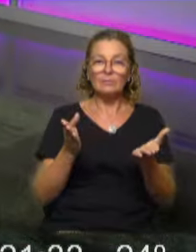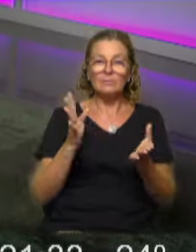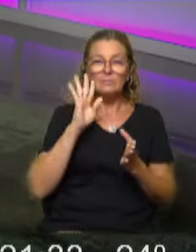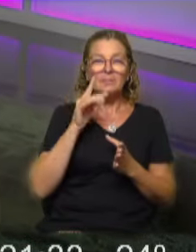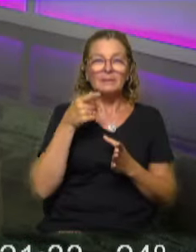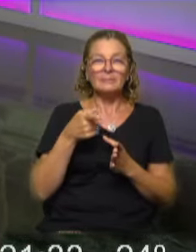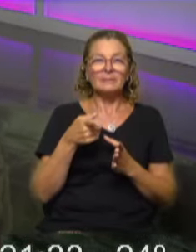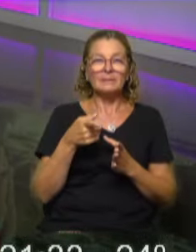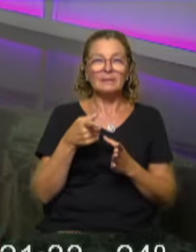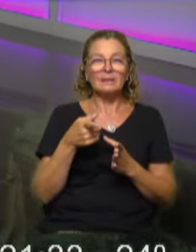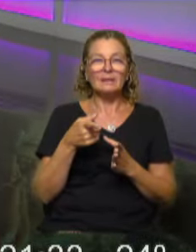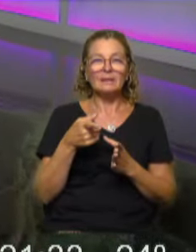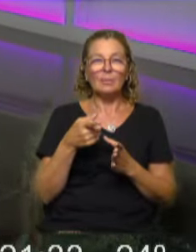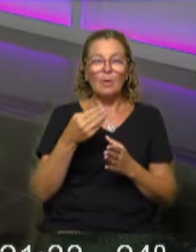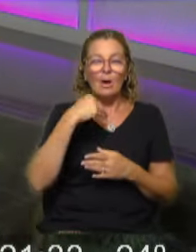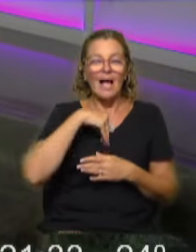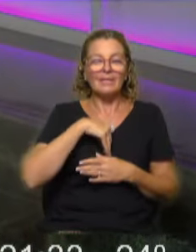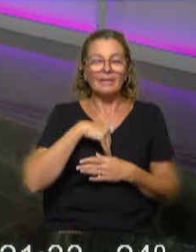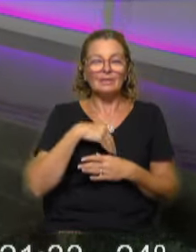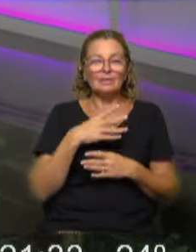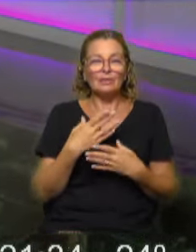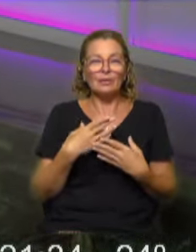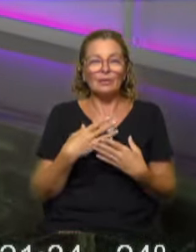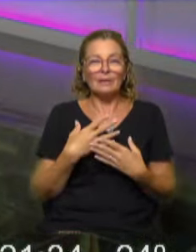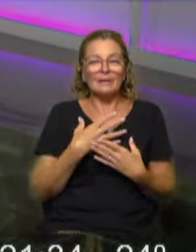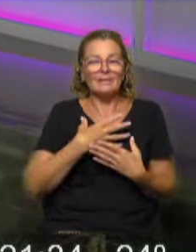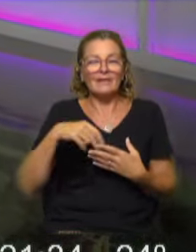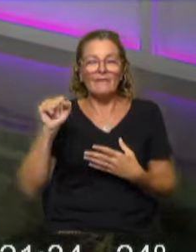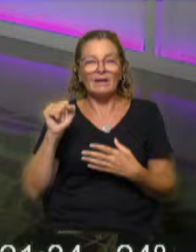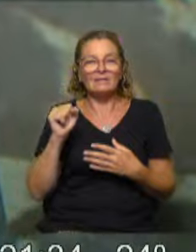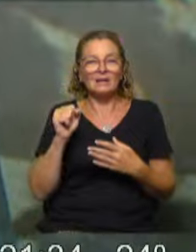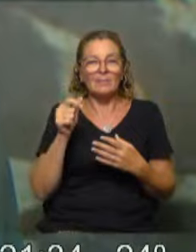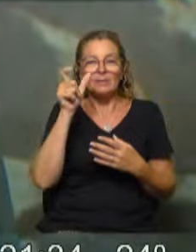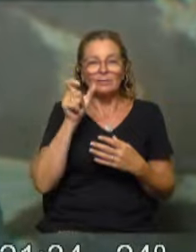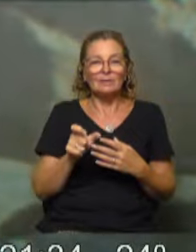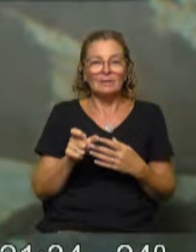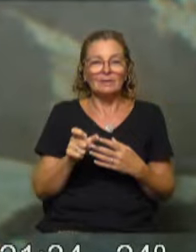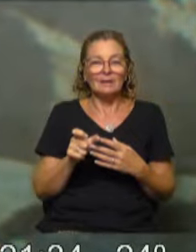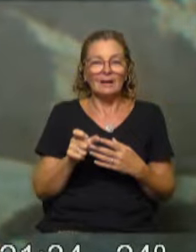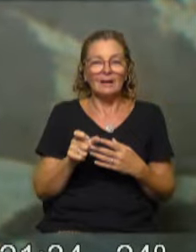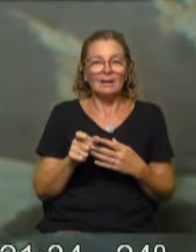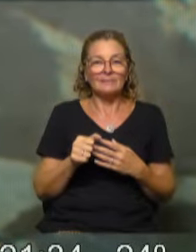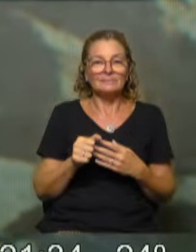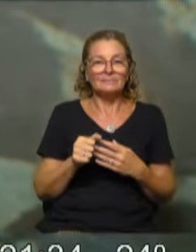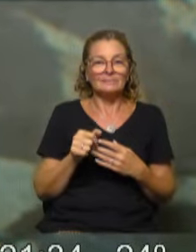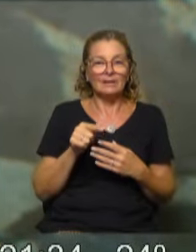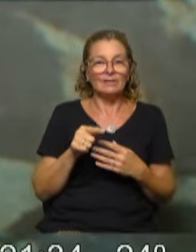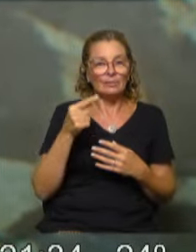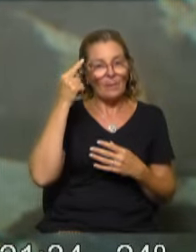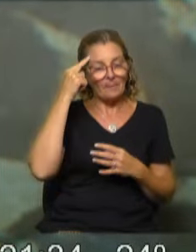de que lo que le pasa internamente o con lo que se vaya, tiene más que ver con la persona que con lo que va a suceder ahí. Eso creo